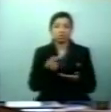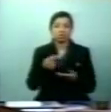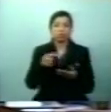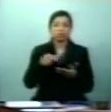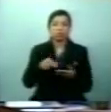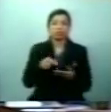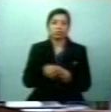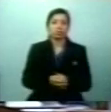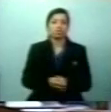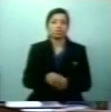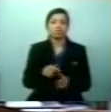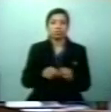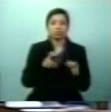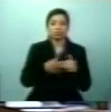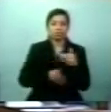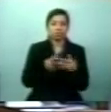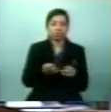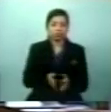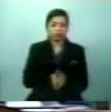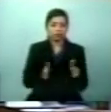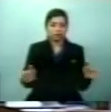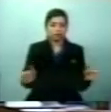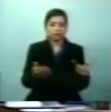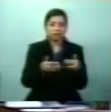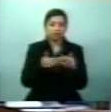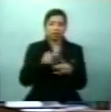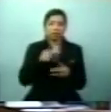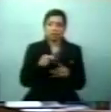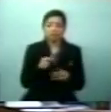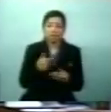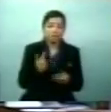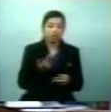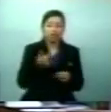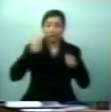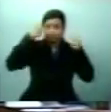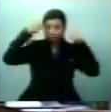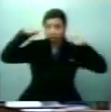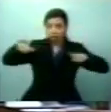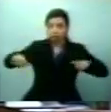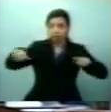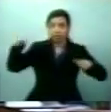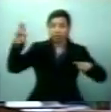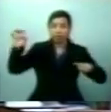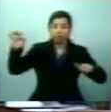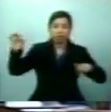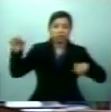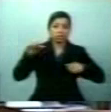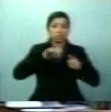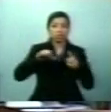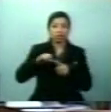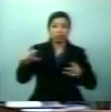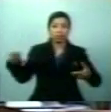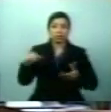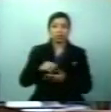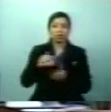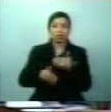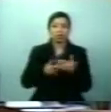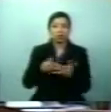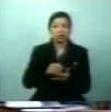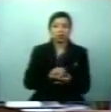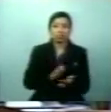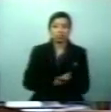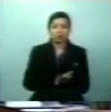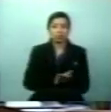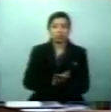arancelarios. En términos generales, el ADA no se resume en un acuerdo de carácter estrictamente de